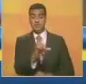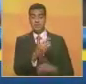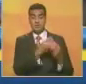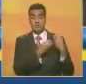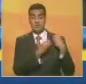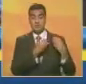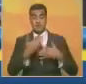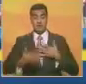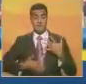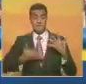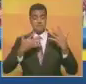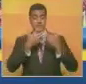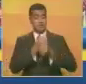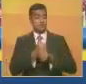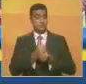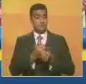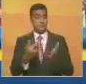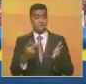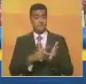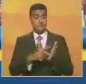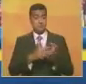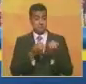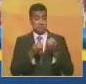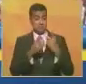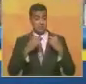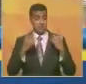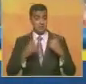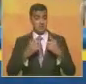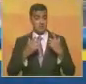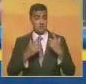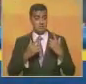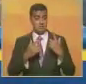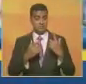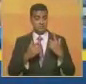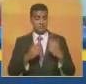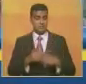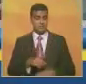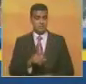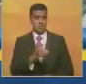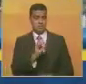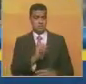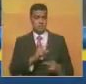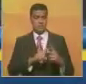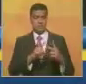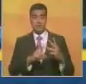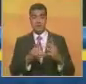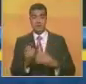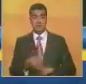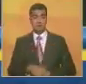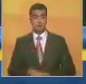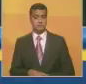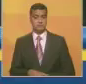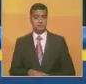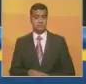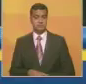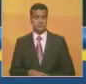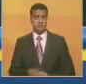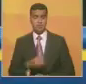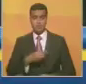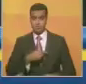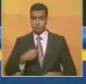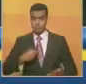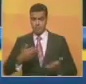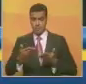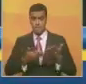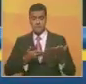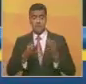de animar la noche, donde se presentaron reconocidos talentos como tambor urbano, wasabi y Janica Juan. Vamos a compartir acá en familia,